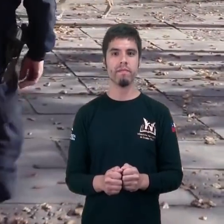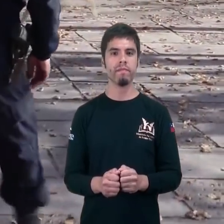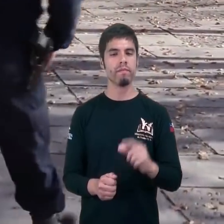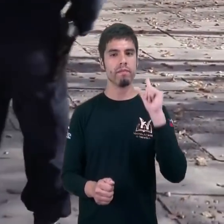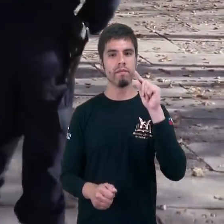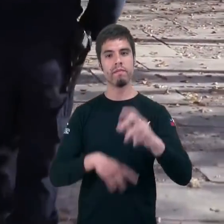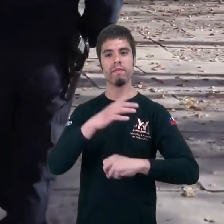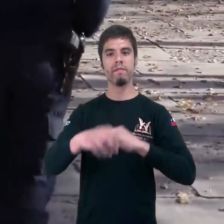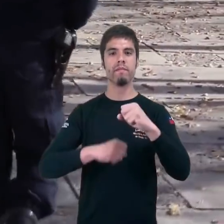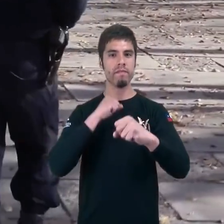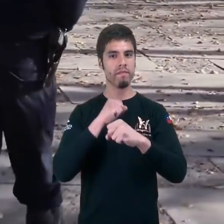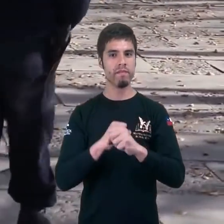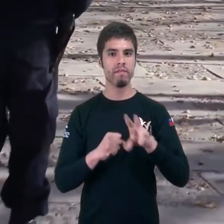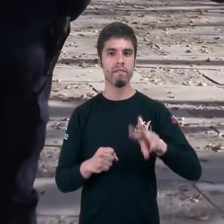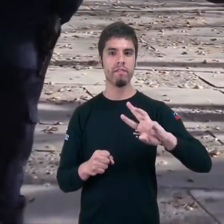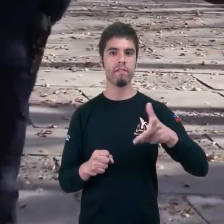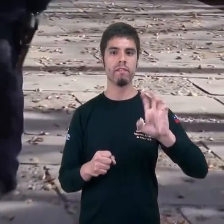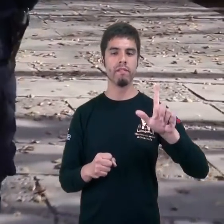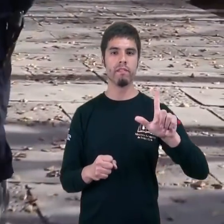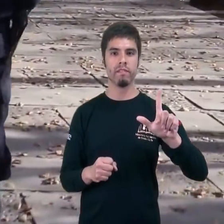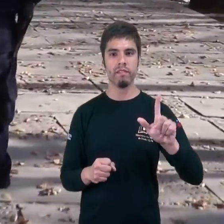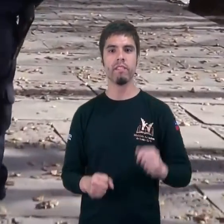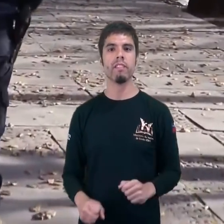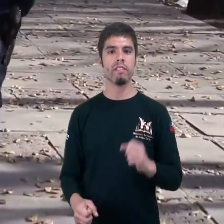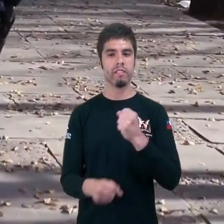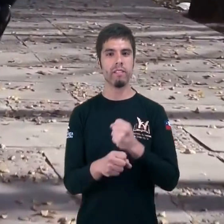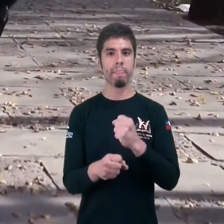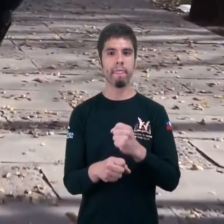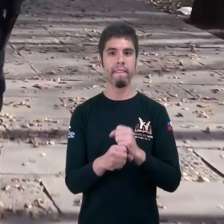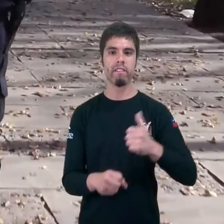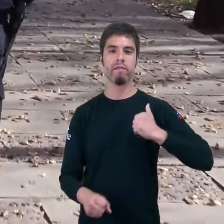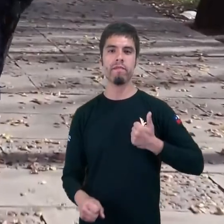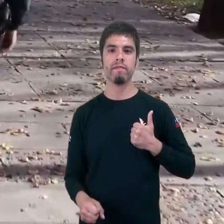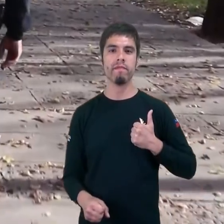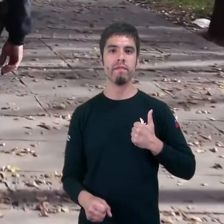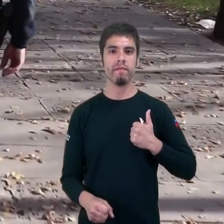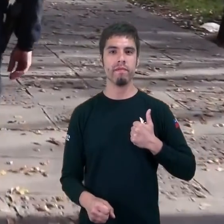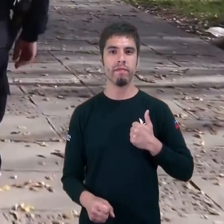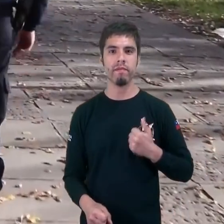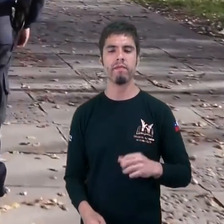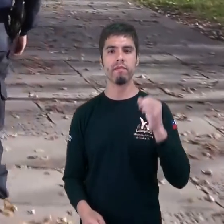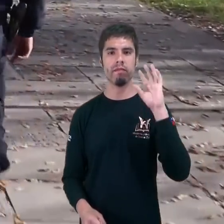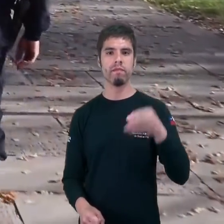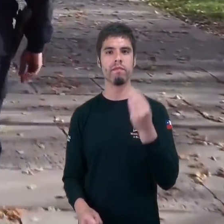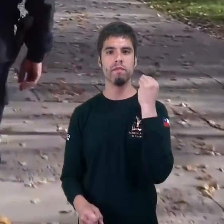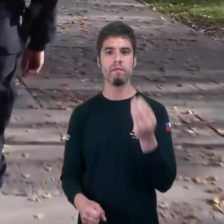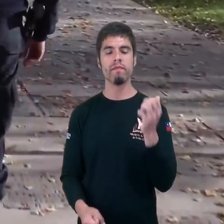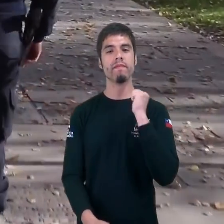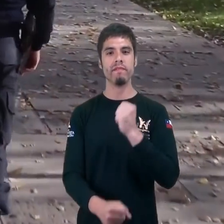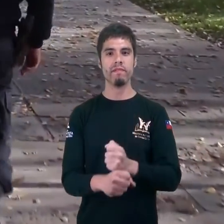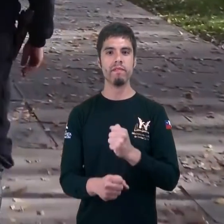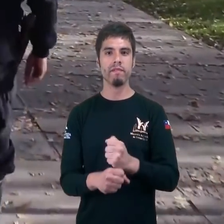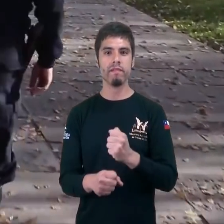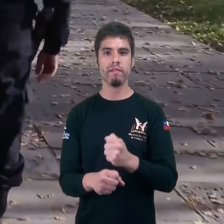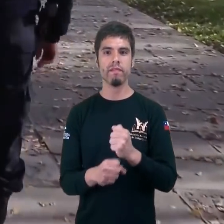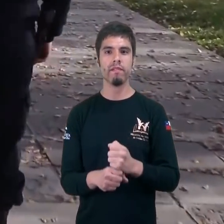Durante algunos años, Miguel logró conciliar su trabajo como policía, de características notorias,